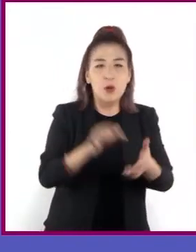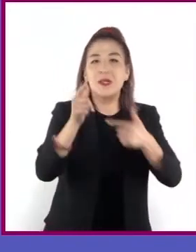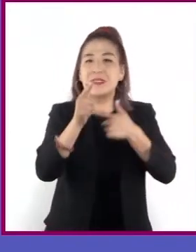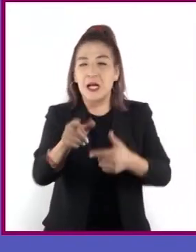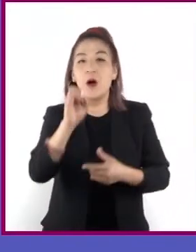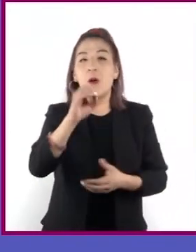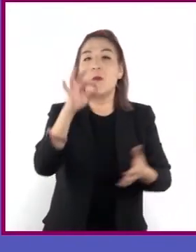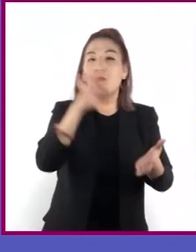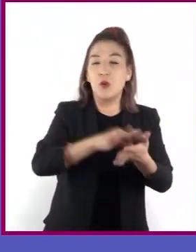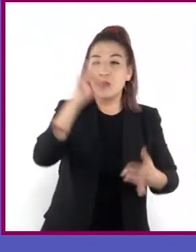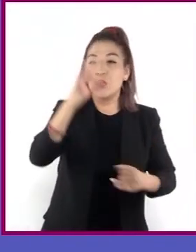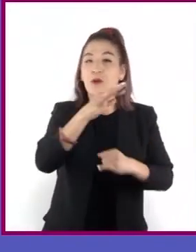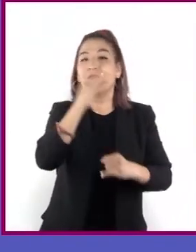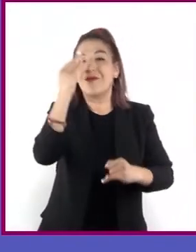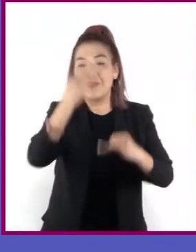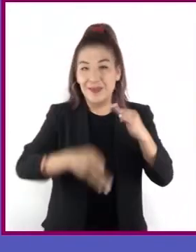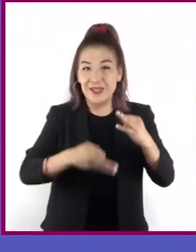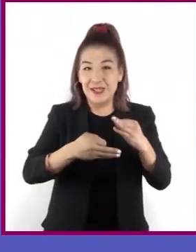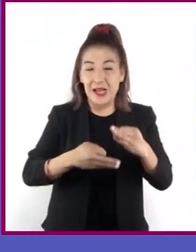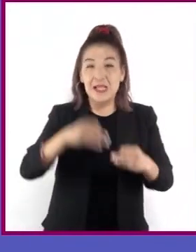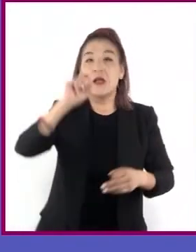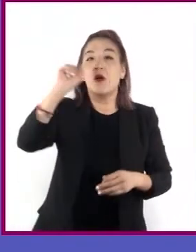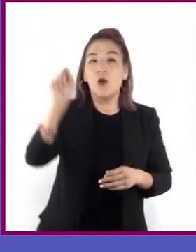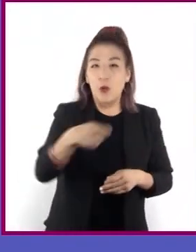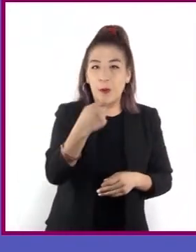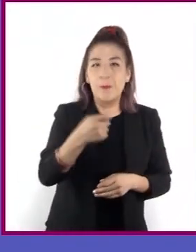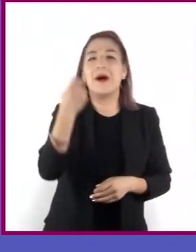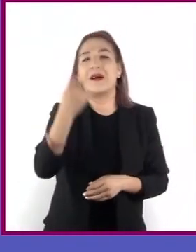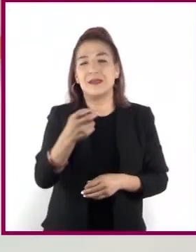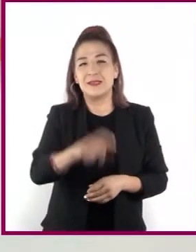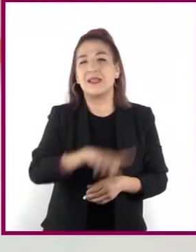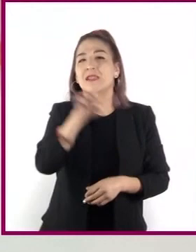seguido o punto final, así como la coma después del nexo.